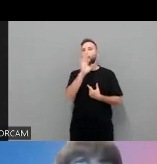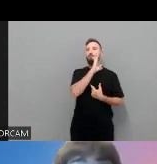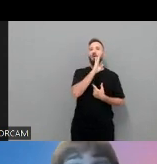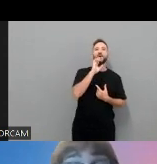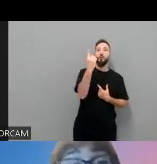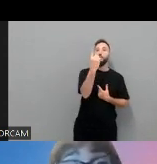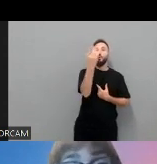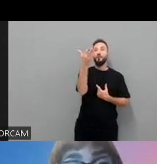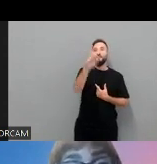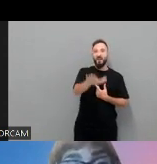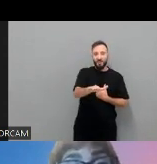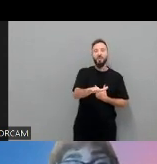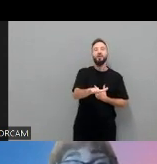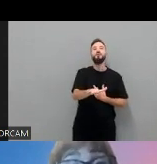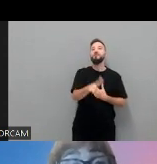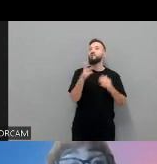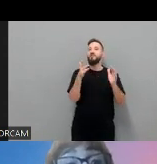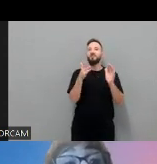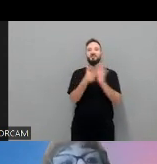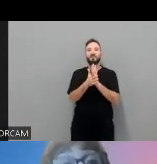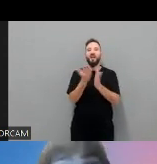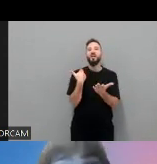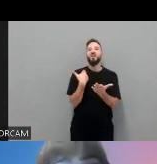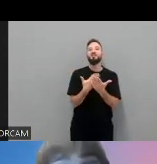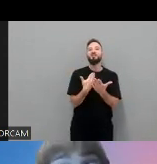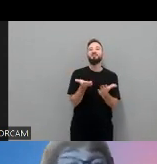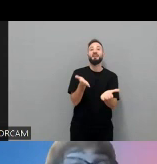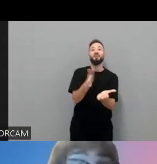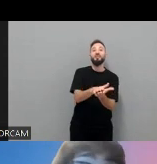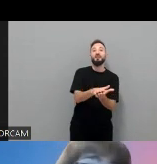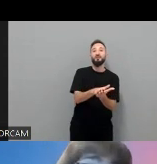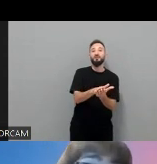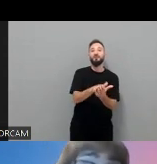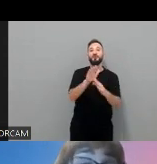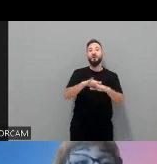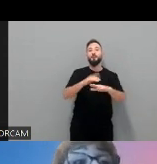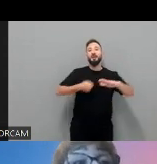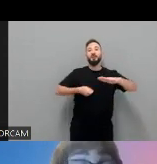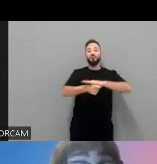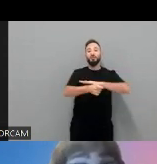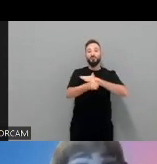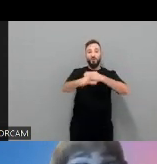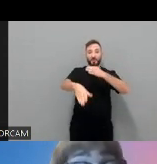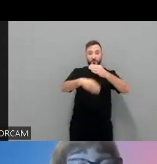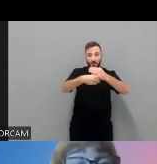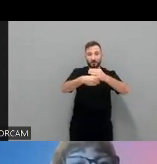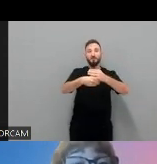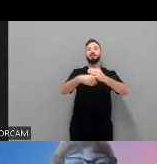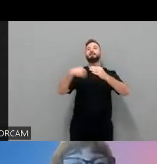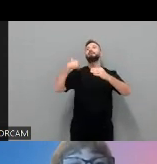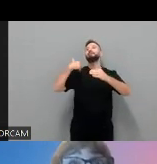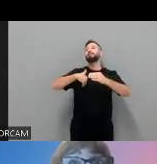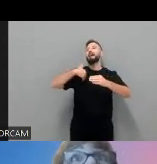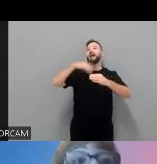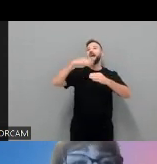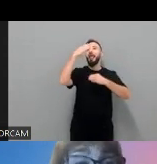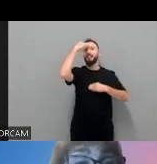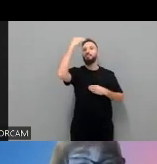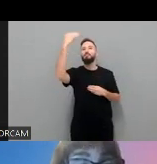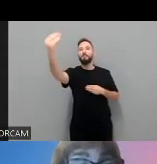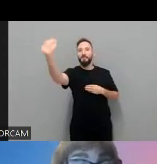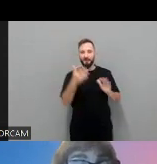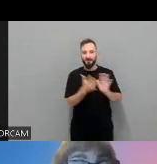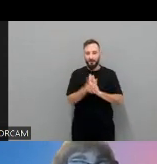los progenitores, directamente adjuntamos el certificado de defunción a la solicitud inicial y ya se entiende que la